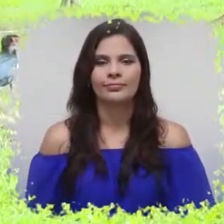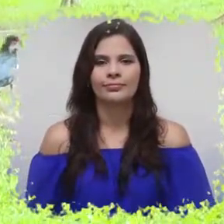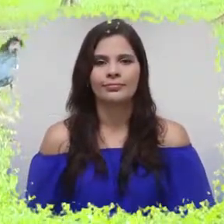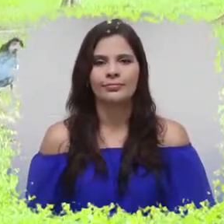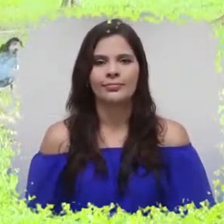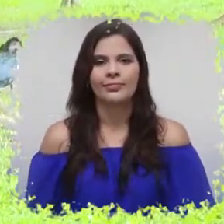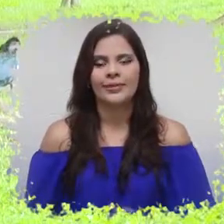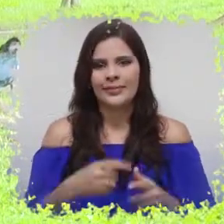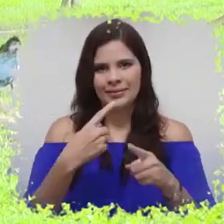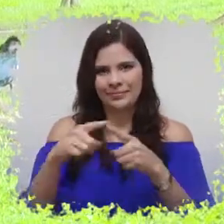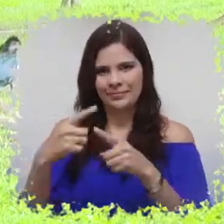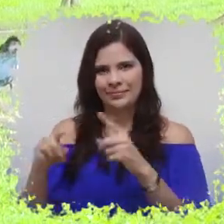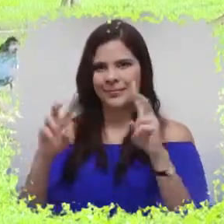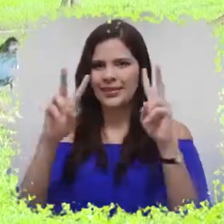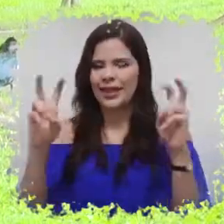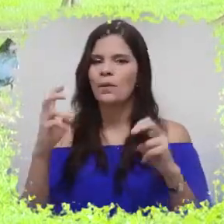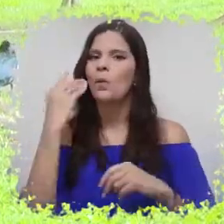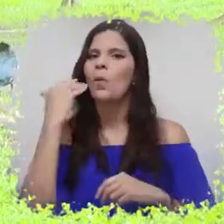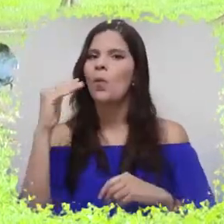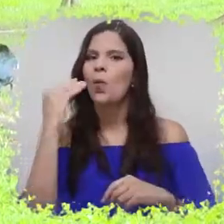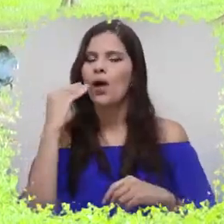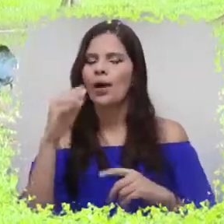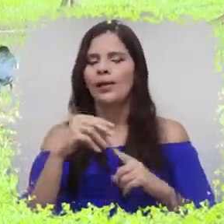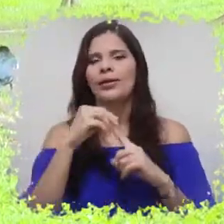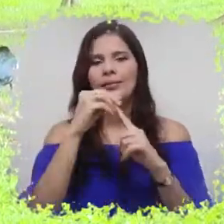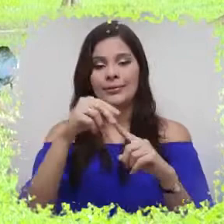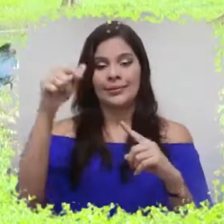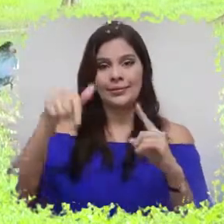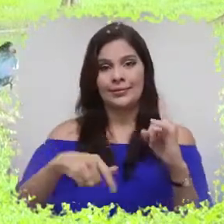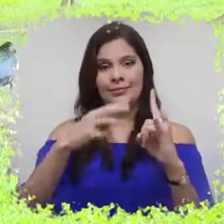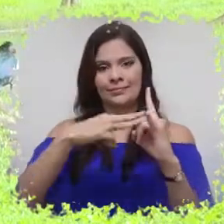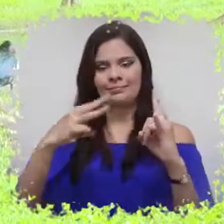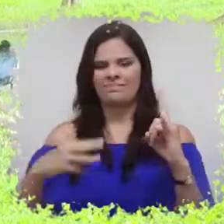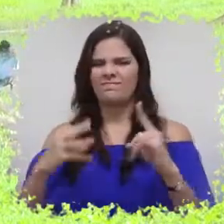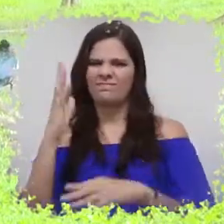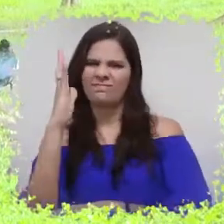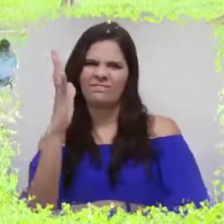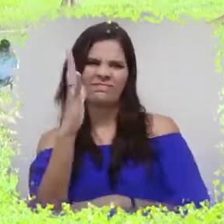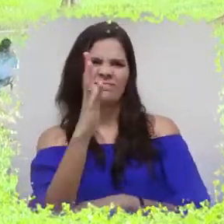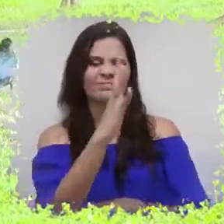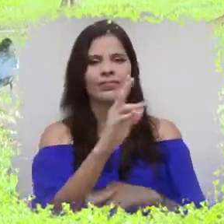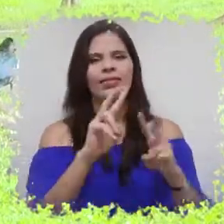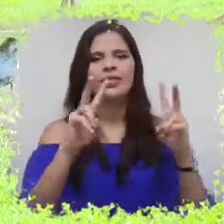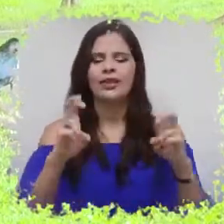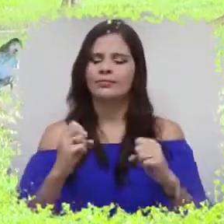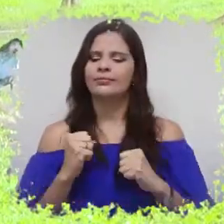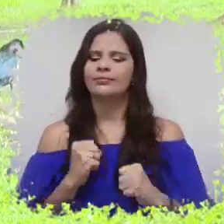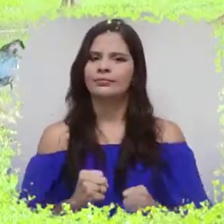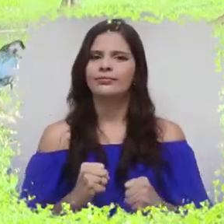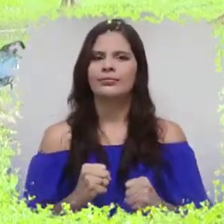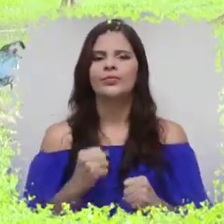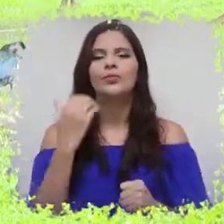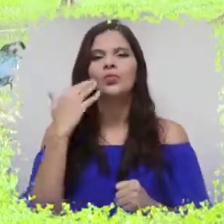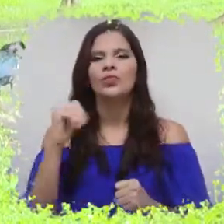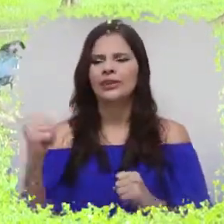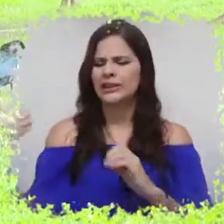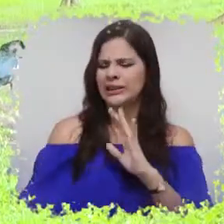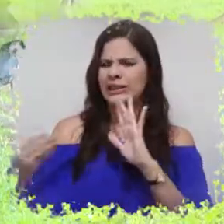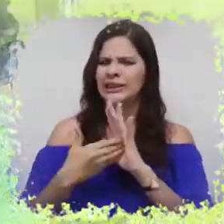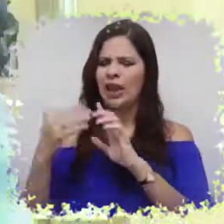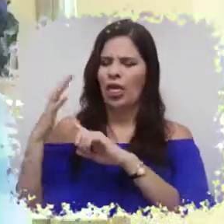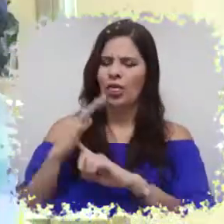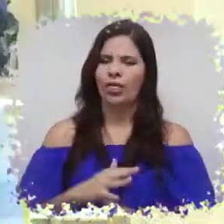Abordando ejes temáticos sobre la consistencia de la mujer, la Universidad del Magdalena lideró conferencias sobre resistencia femenina contra la violencia de